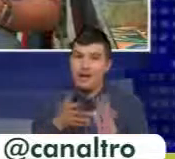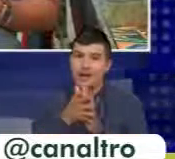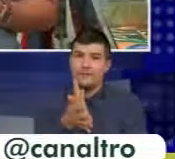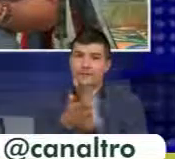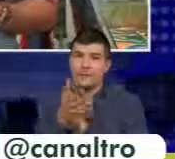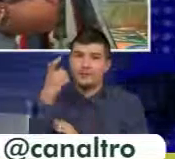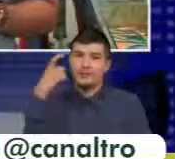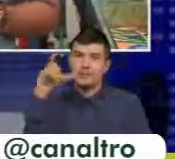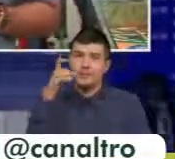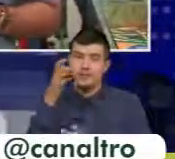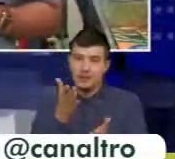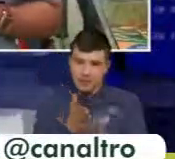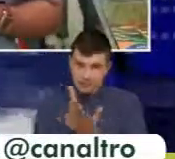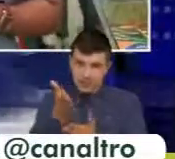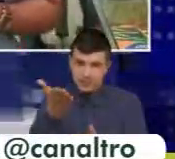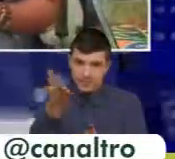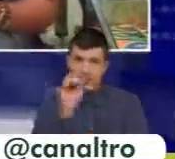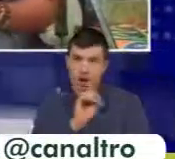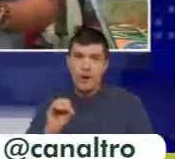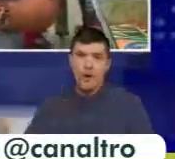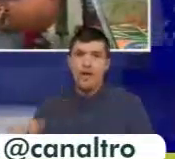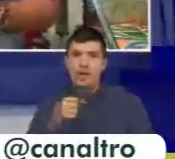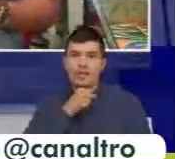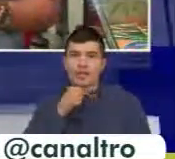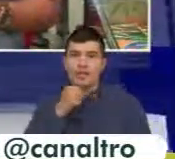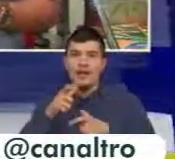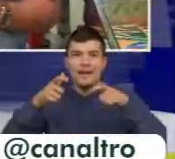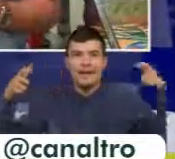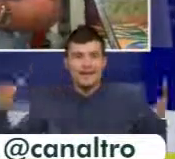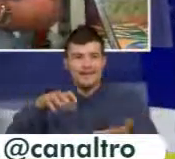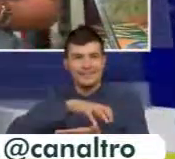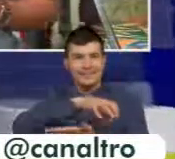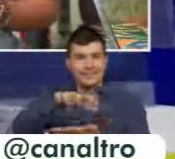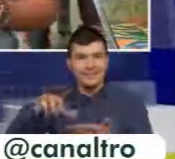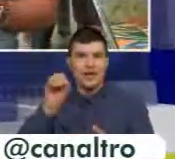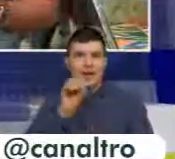Cúcuta. Sigan ustedes con más de lo que sucede en el Gran Santander en Oriente Noticias. Muy buenas tardes.